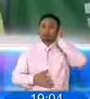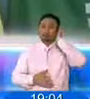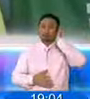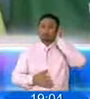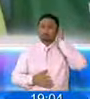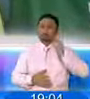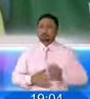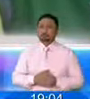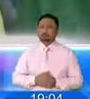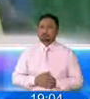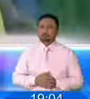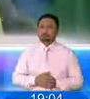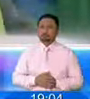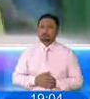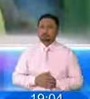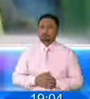son